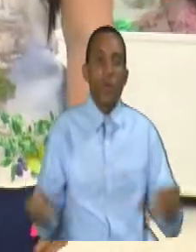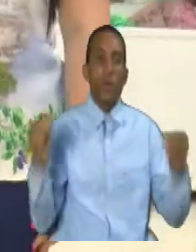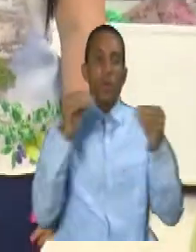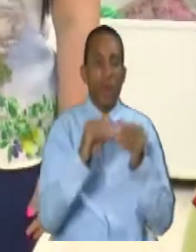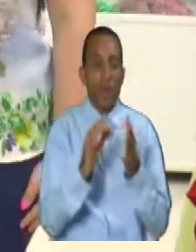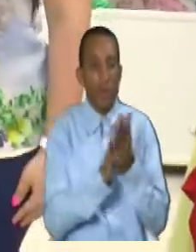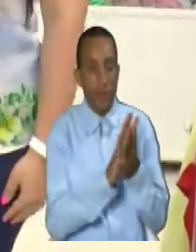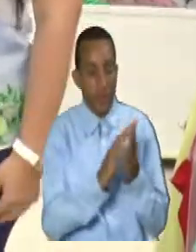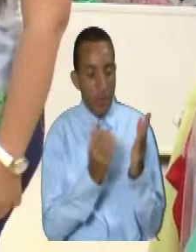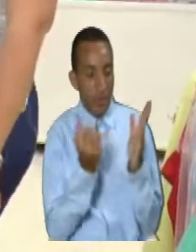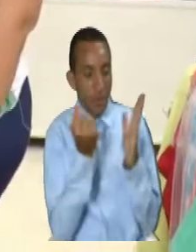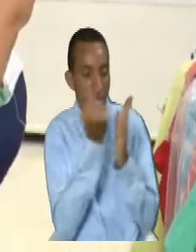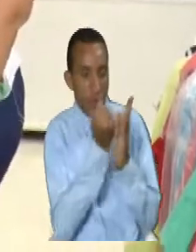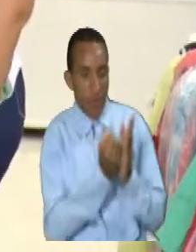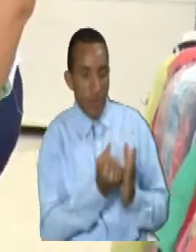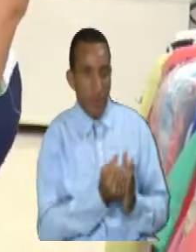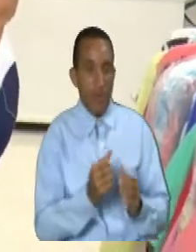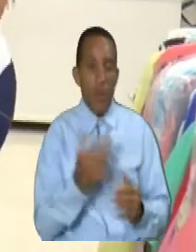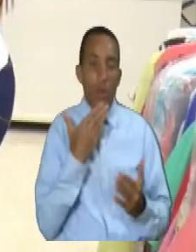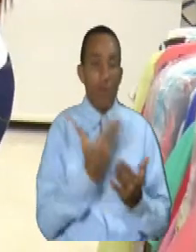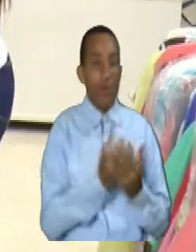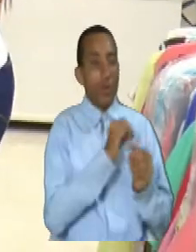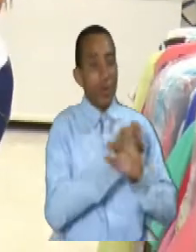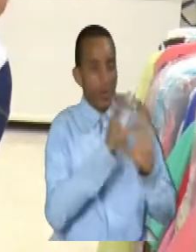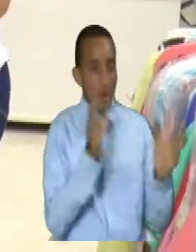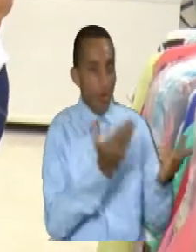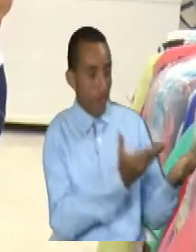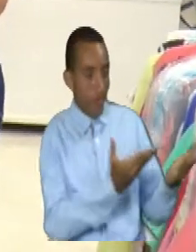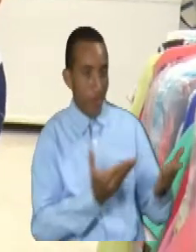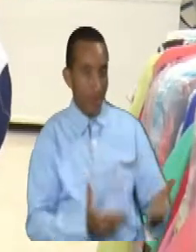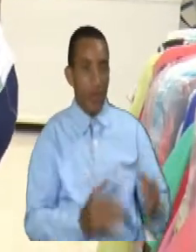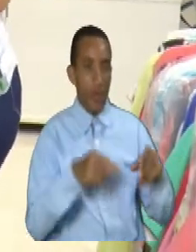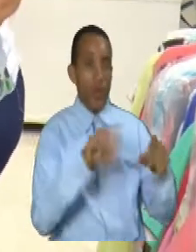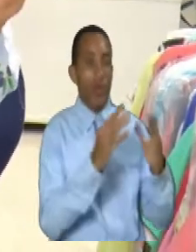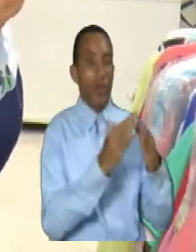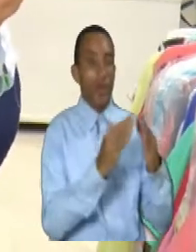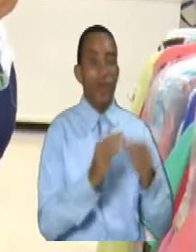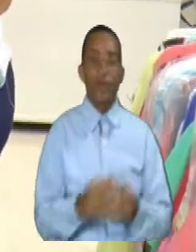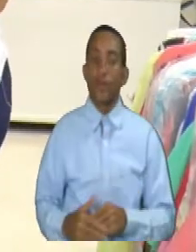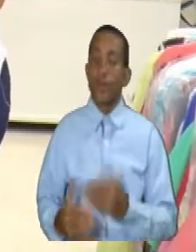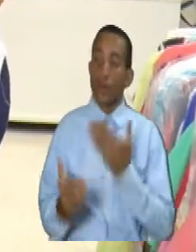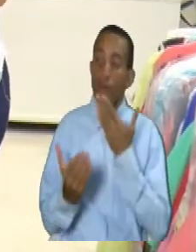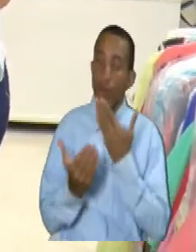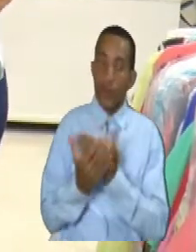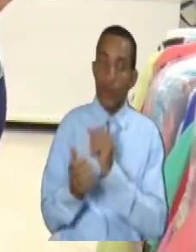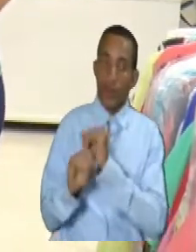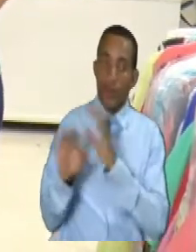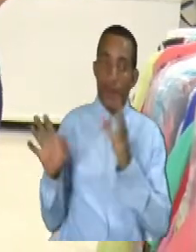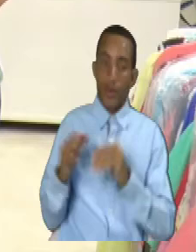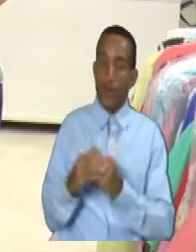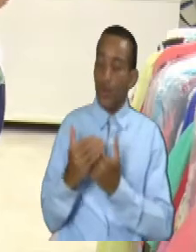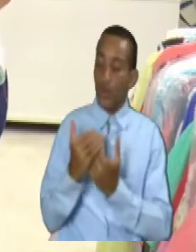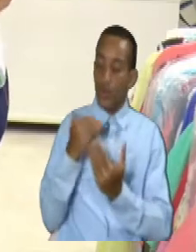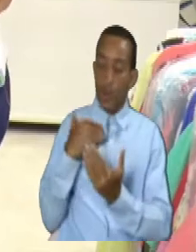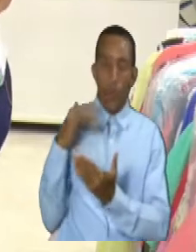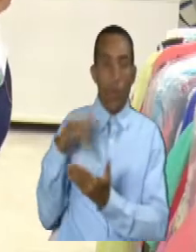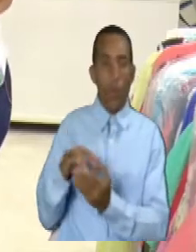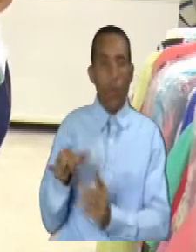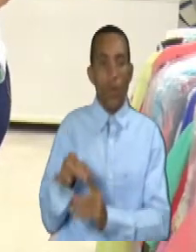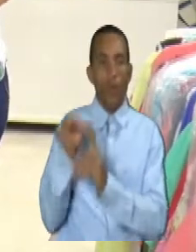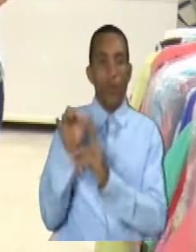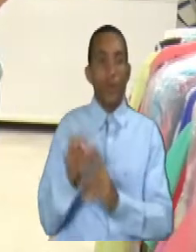momentos en el mercado. Marcela, muy buenos días, por supuesto bienvenida a su casa. Gracias Jenny una vez más por esa invitación tan especial que nos hacen cada